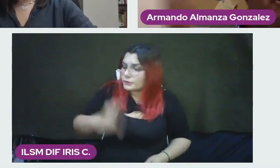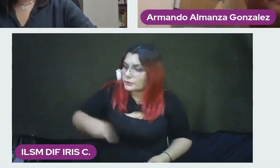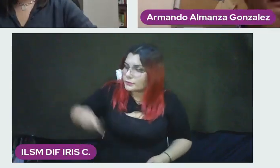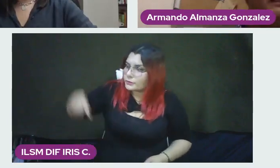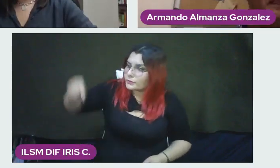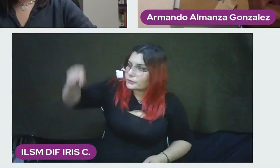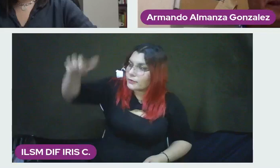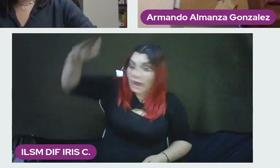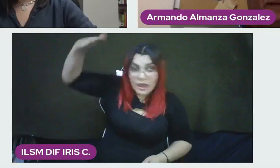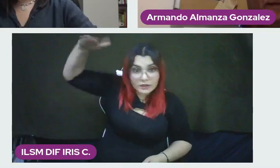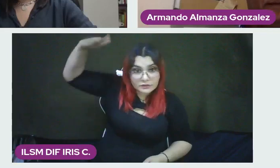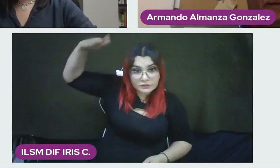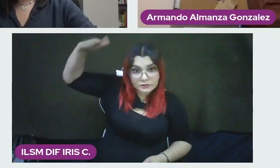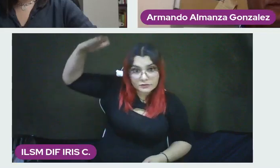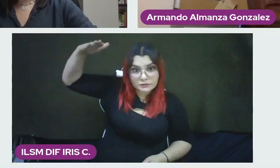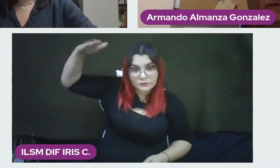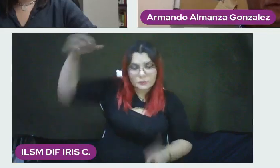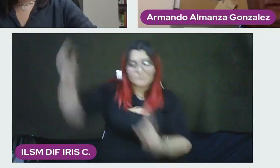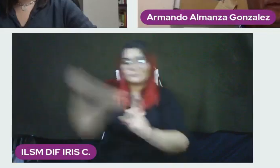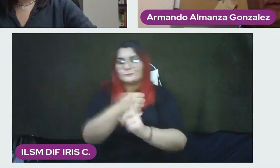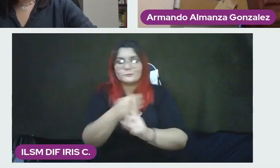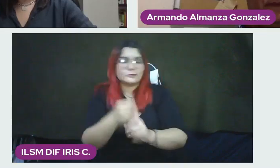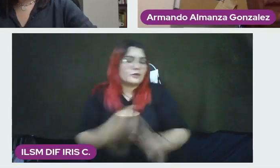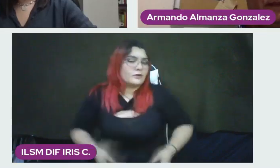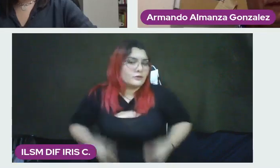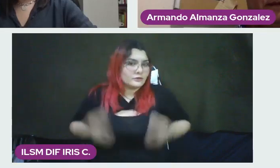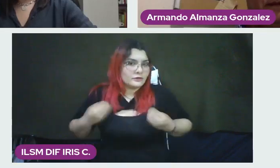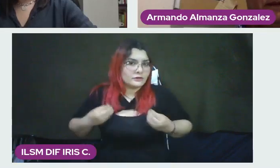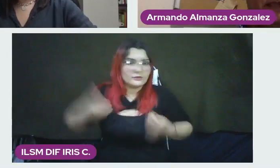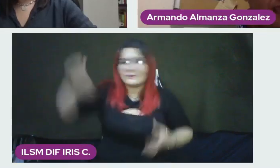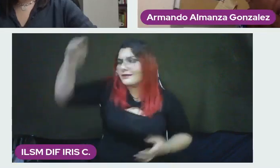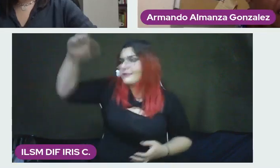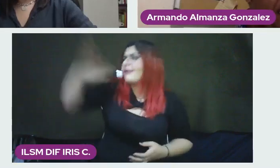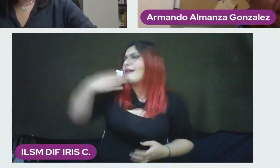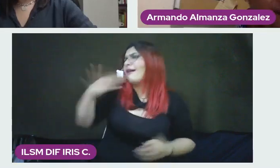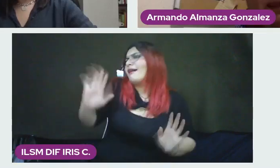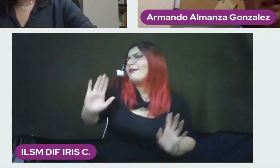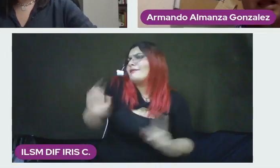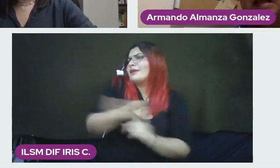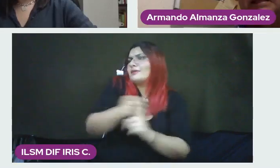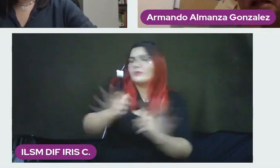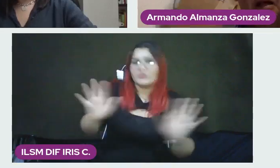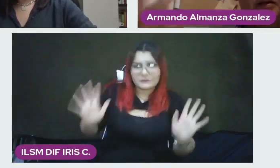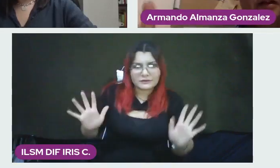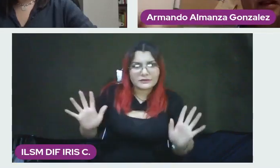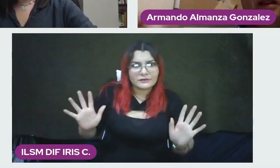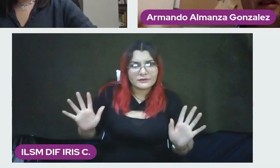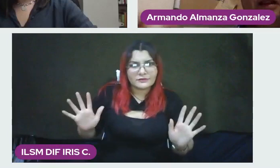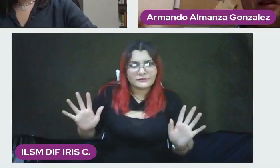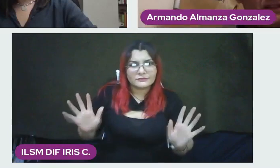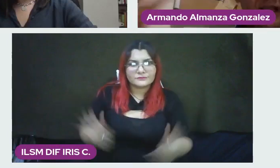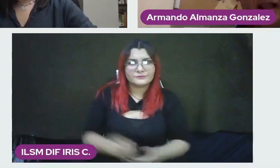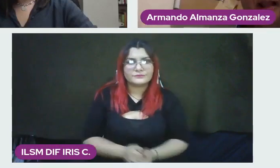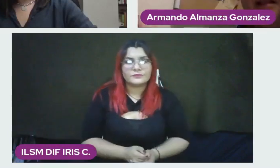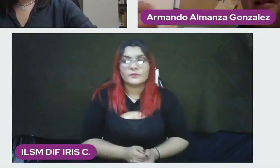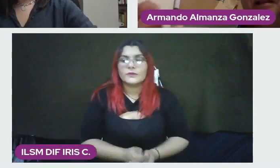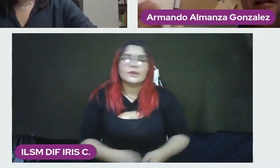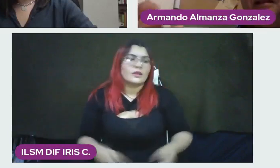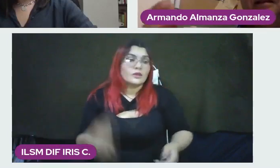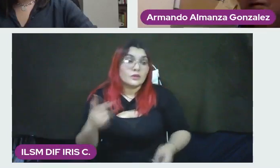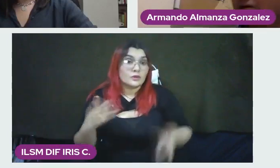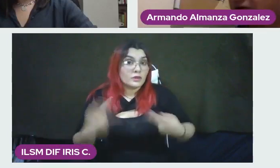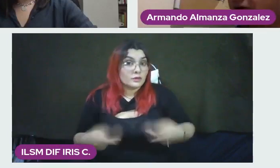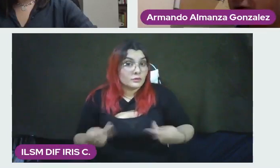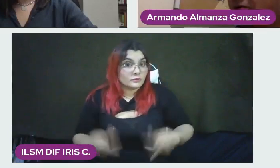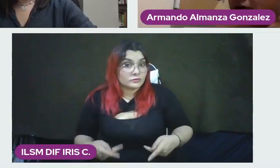Lo normaliza, ¿no? Si alguien ha estado en la